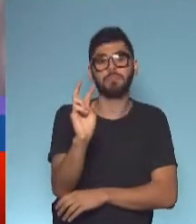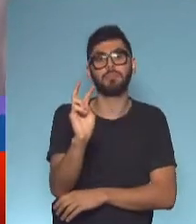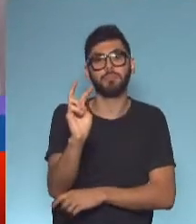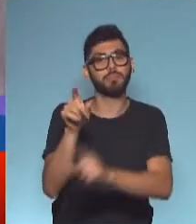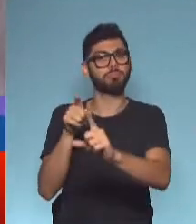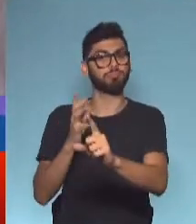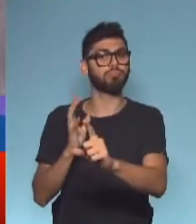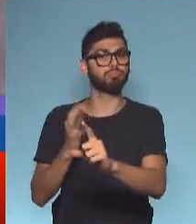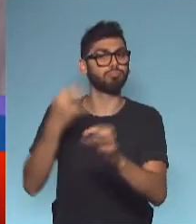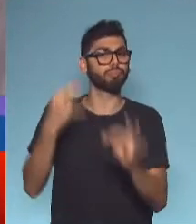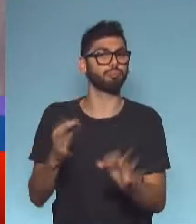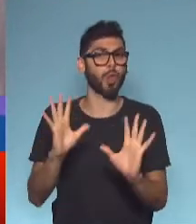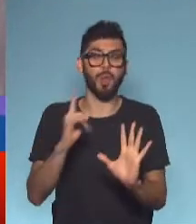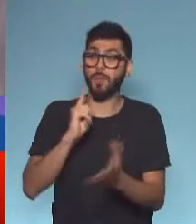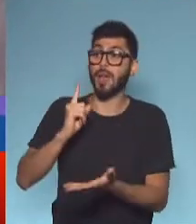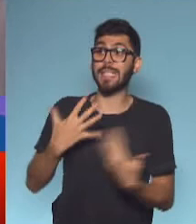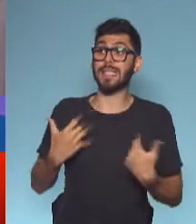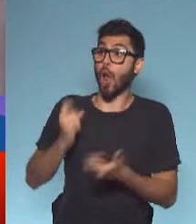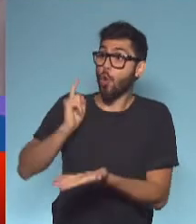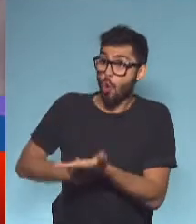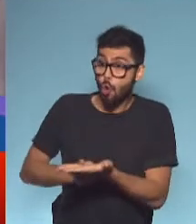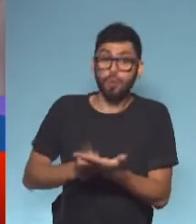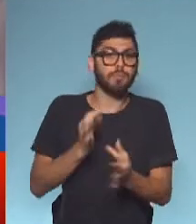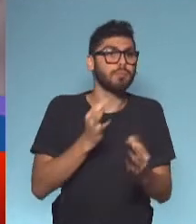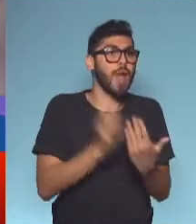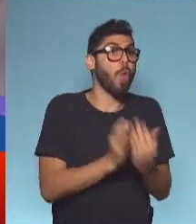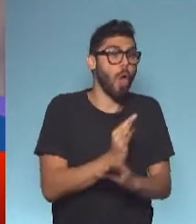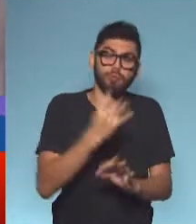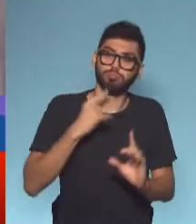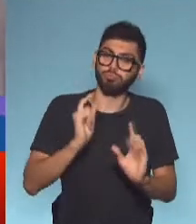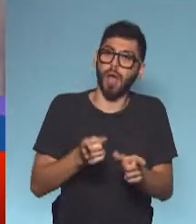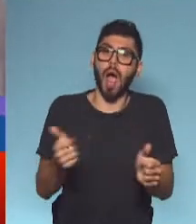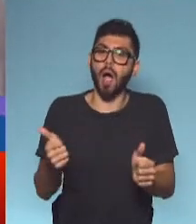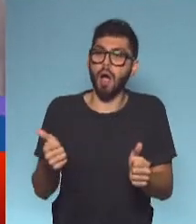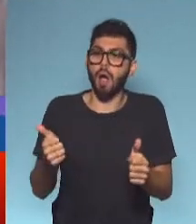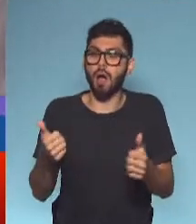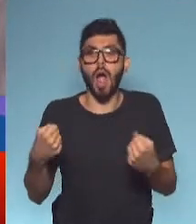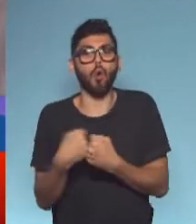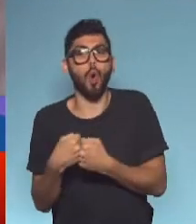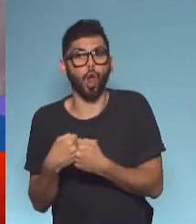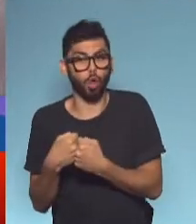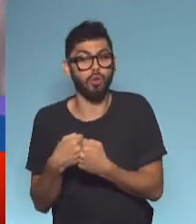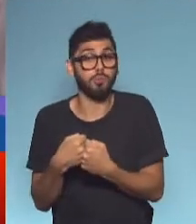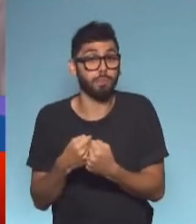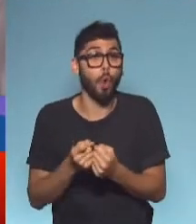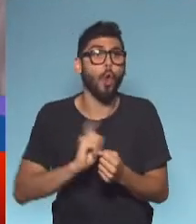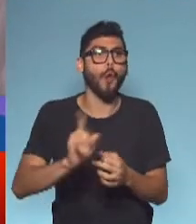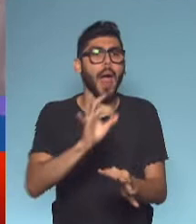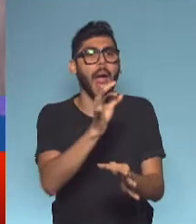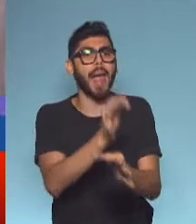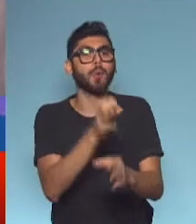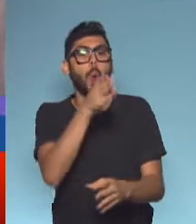entendió que iba a acompañar las medidas sanitarias. Eso no significa que uno no quiera volver a la presencialidad, que no la